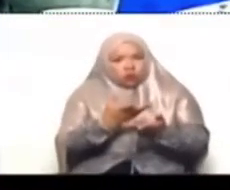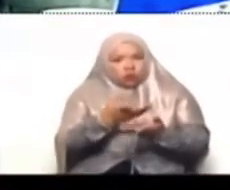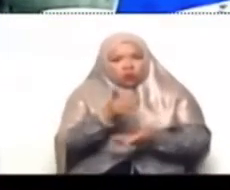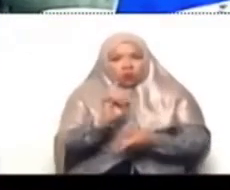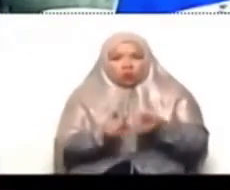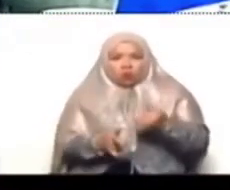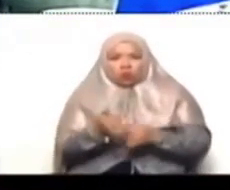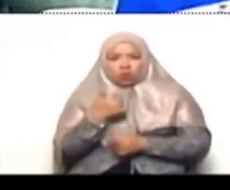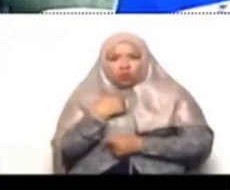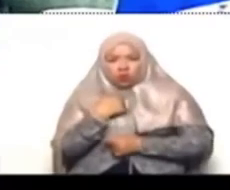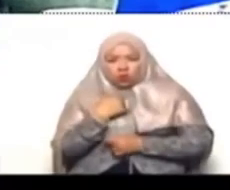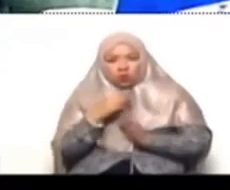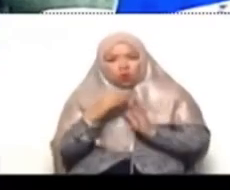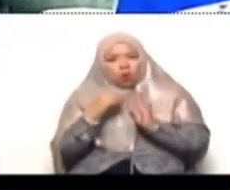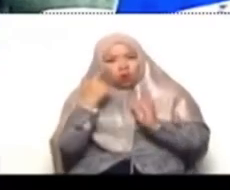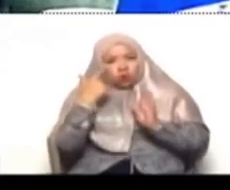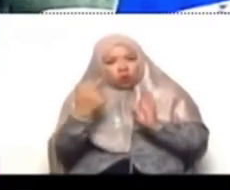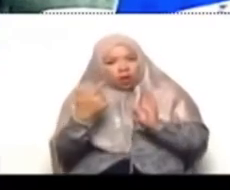Pues yo la vi en las redes.